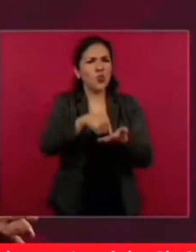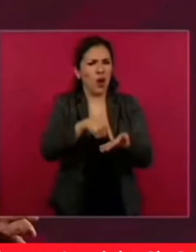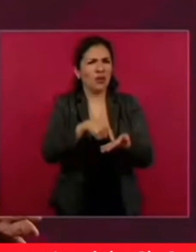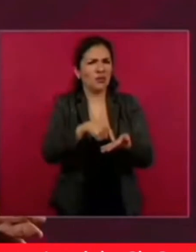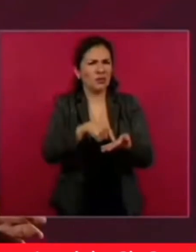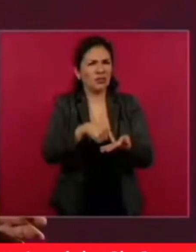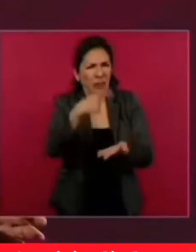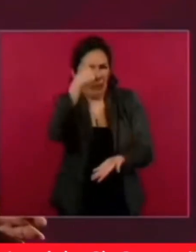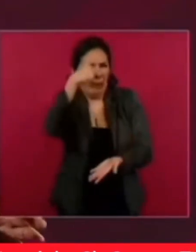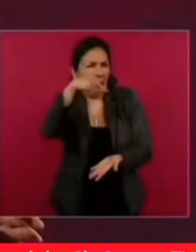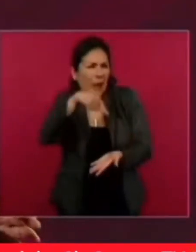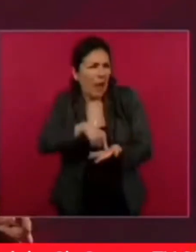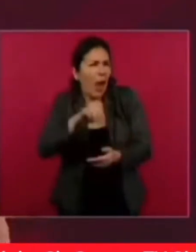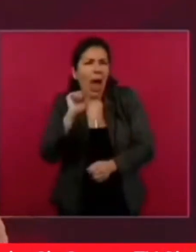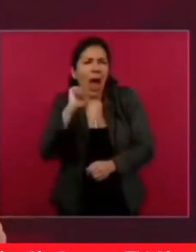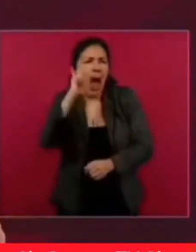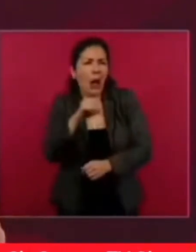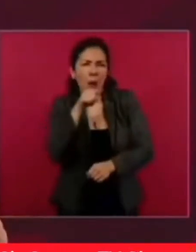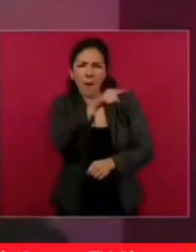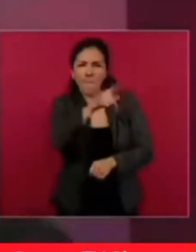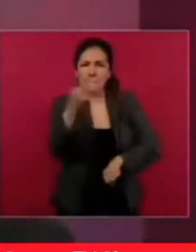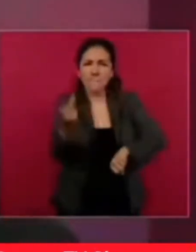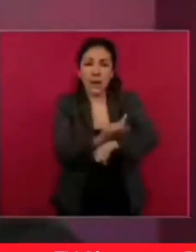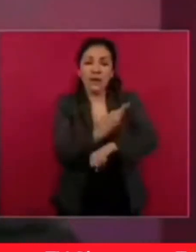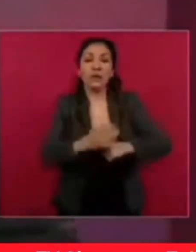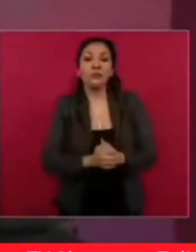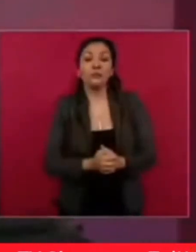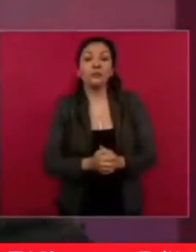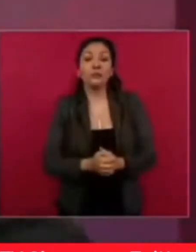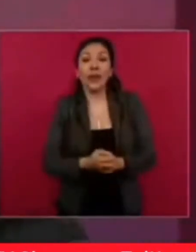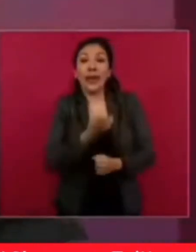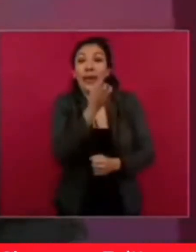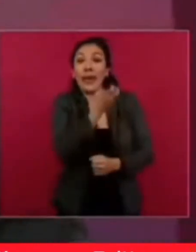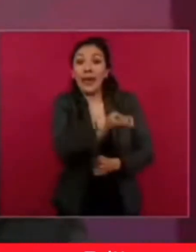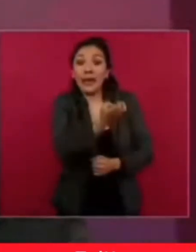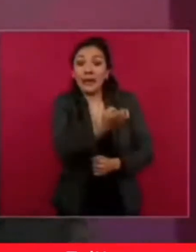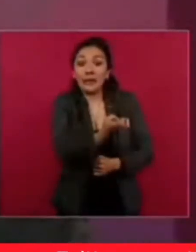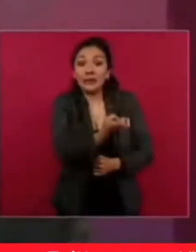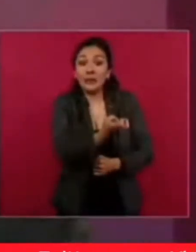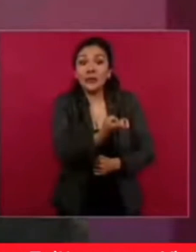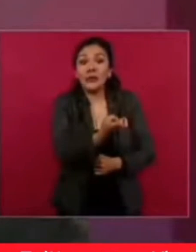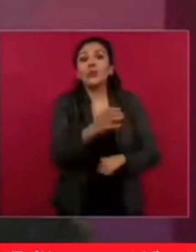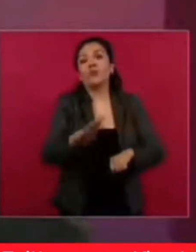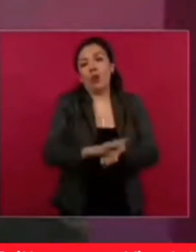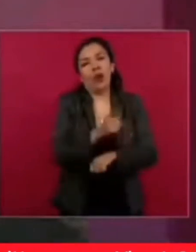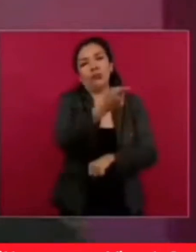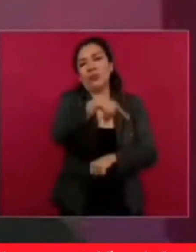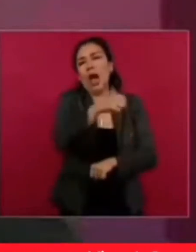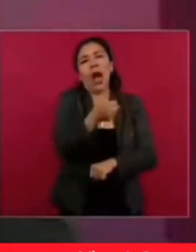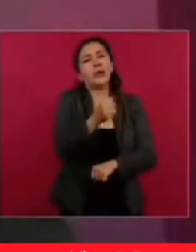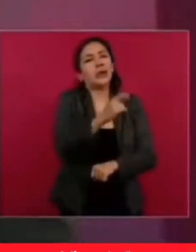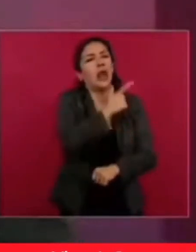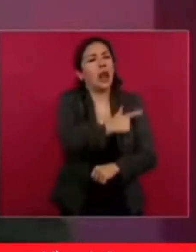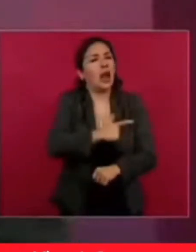legislativo, creo que hubo algo, y de ahí se agarraron, porque son muy leguleyos,